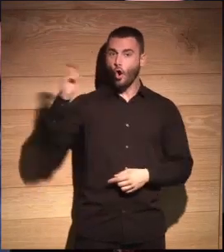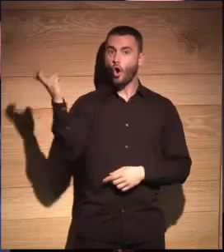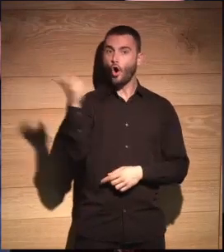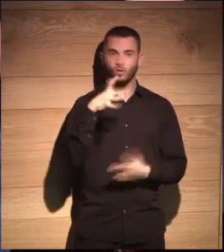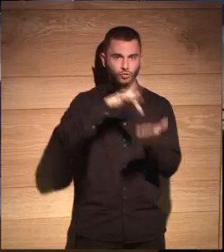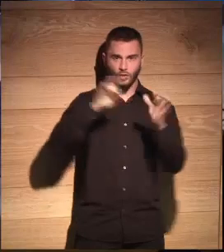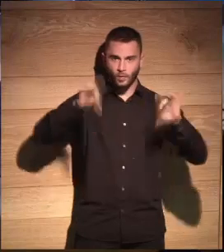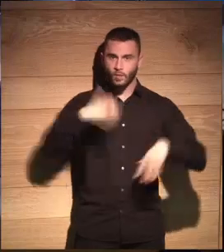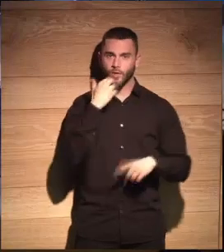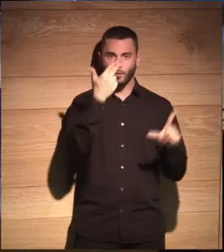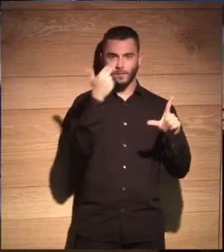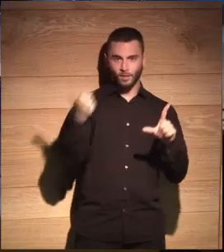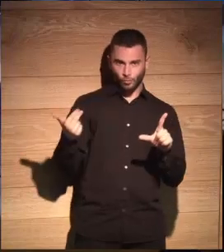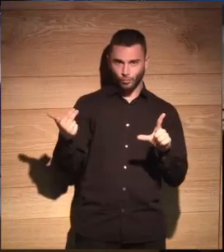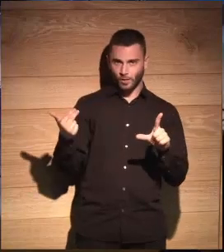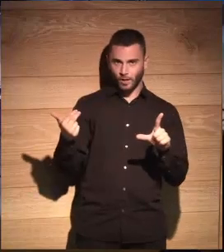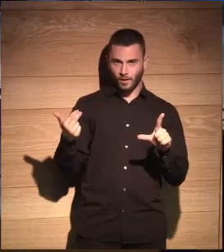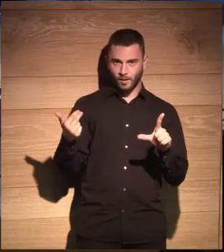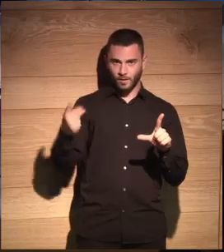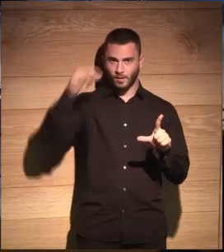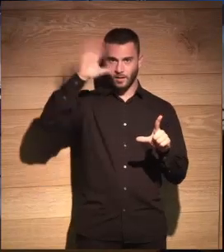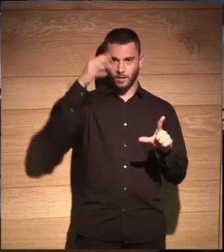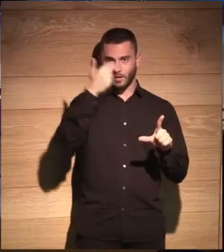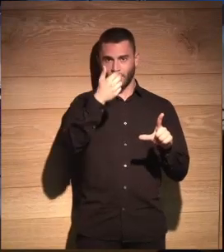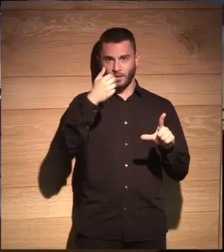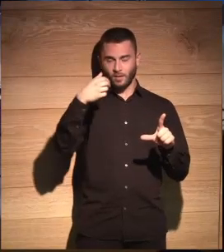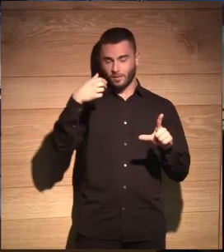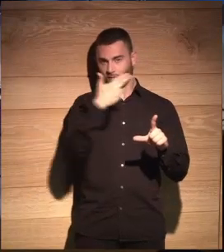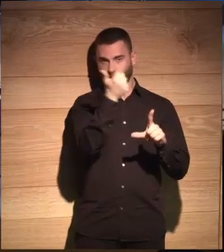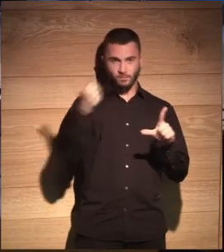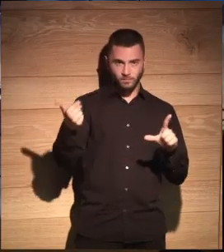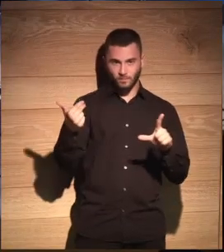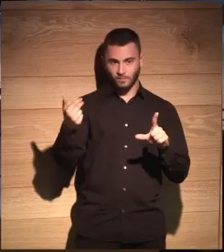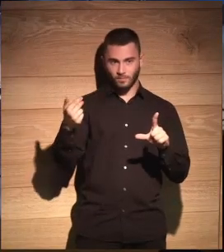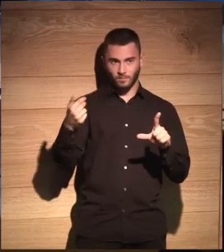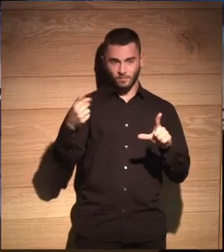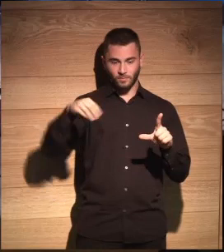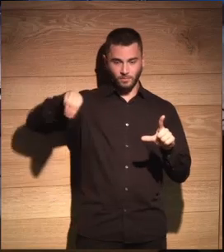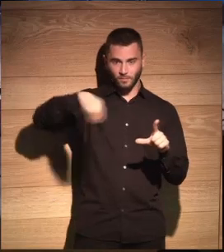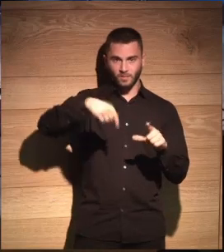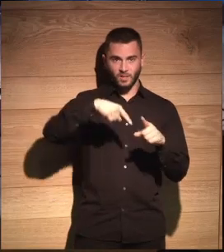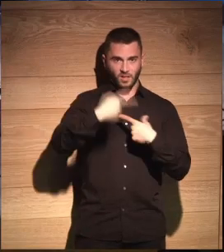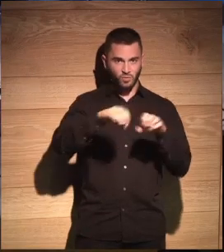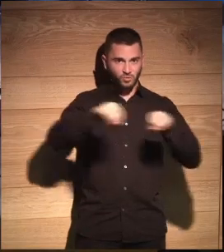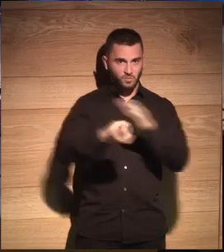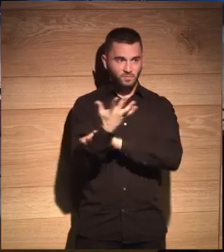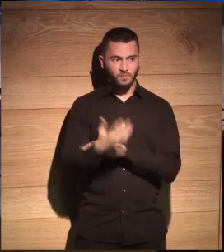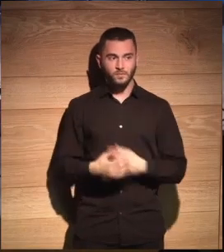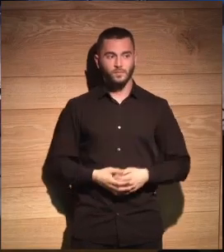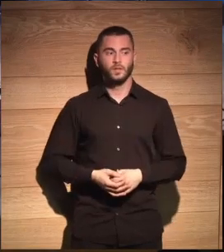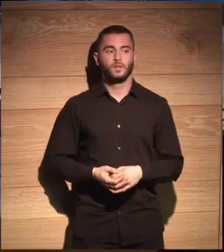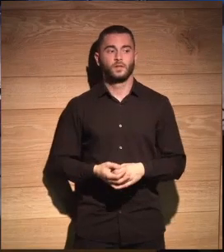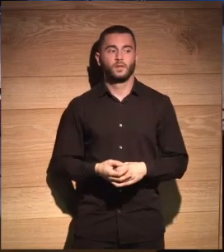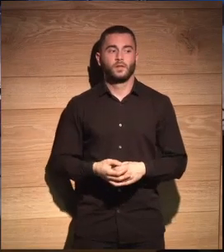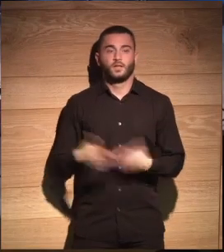pintura. Al principio uno se hacía sus propios óleos y luego salieron los tubos. O sea, creo que es un poco, ¿no? De todo el mundo bebe